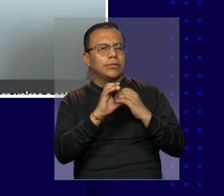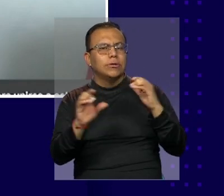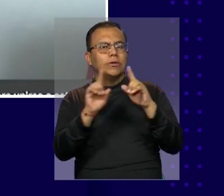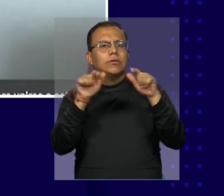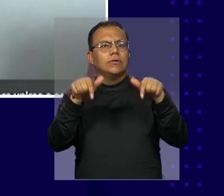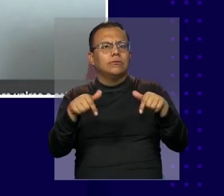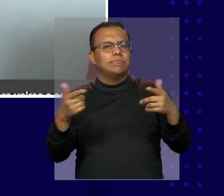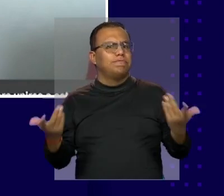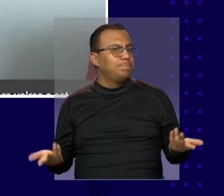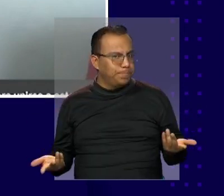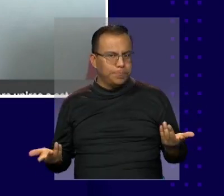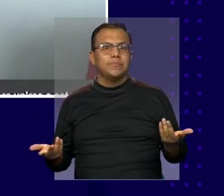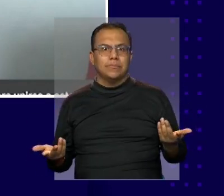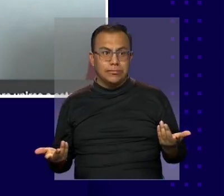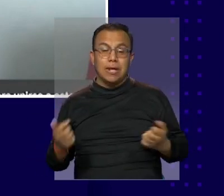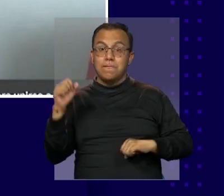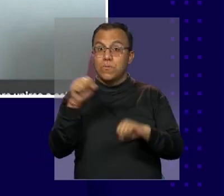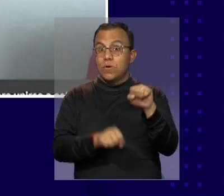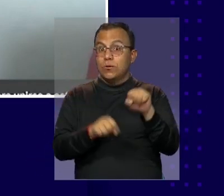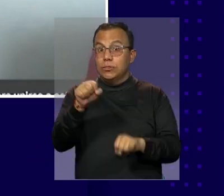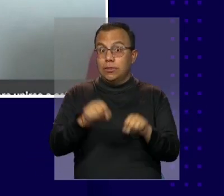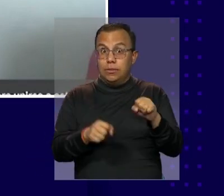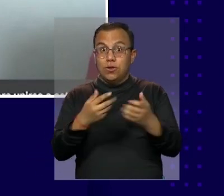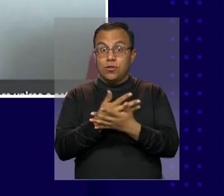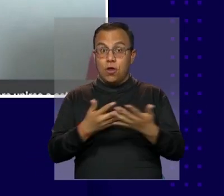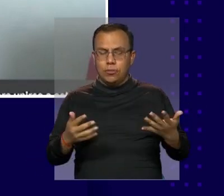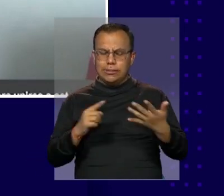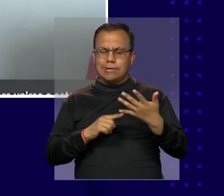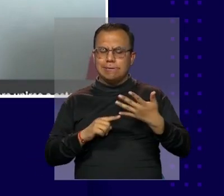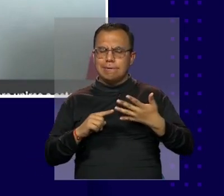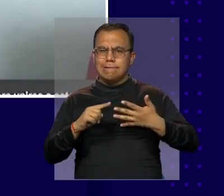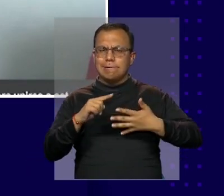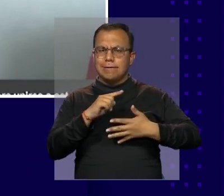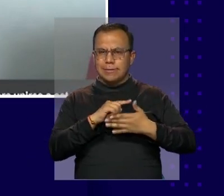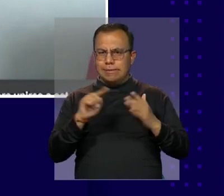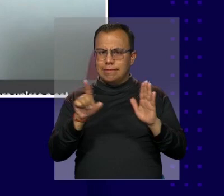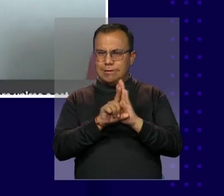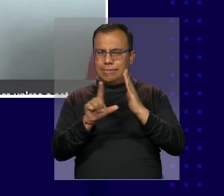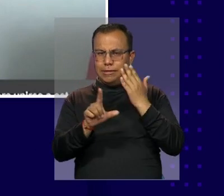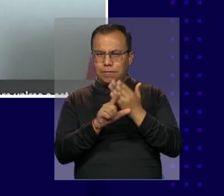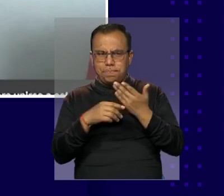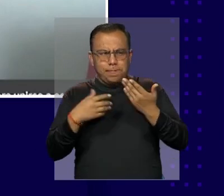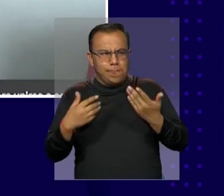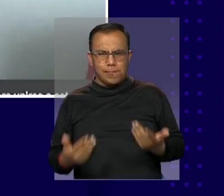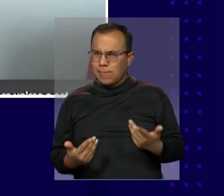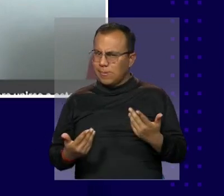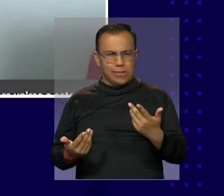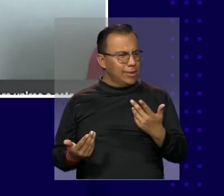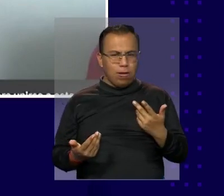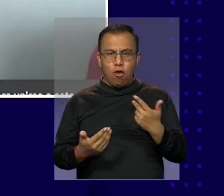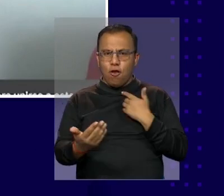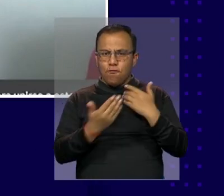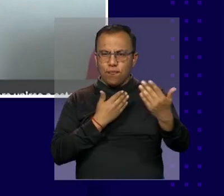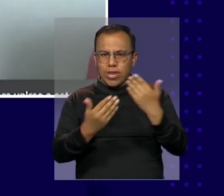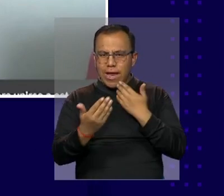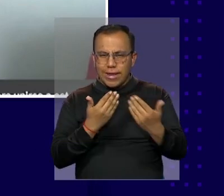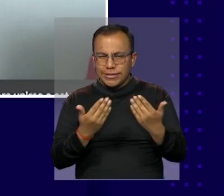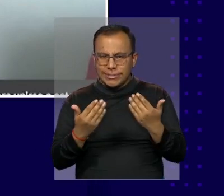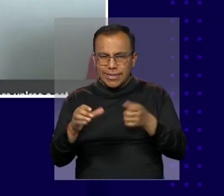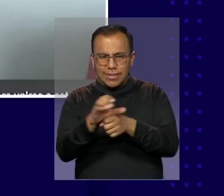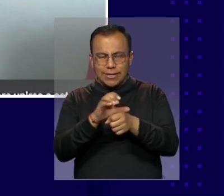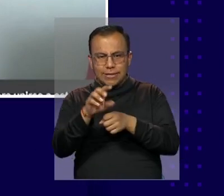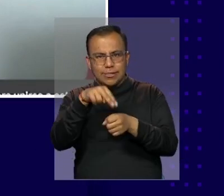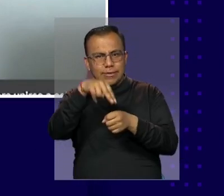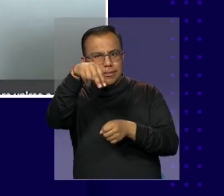de presuntamente cometer algún tipo de delitos. Entonces esto no genera ninguna confianza en la